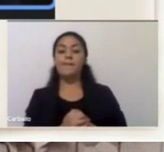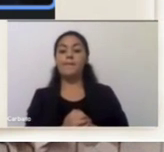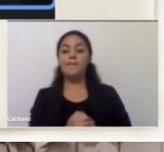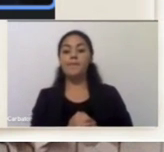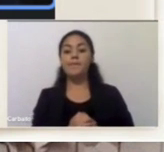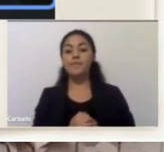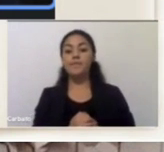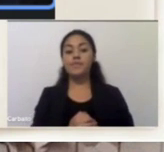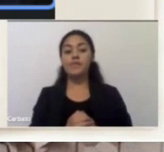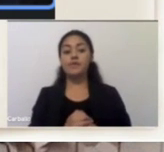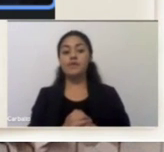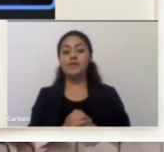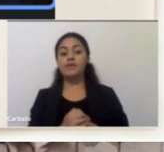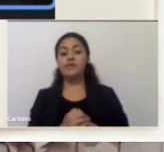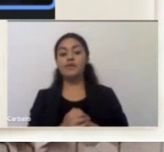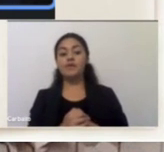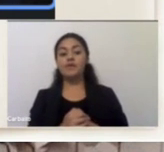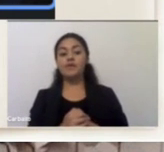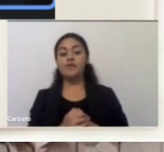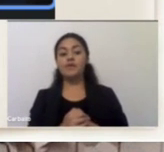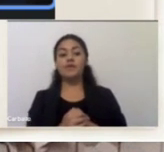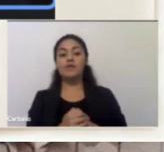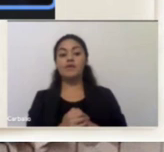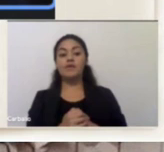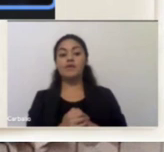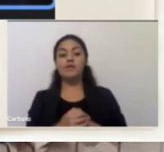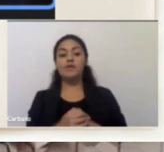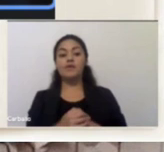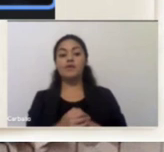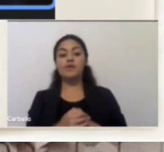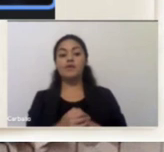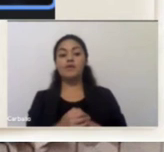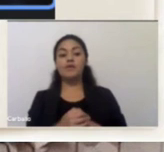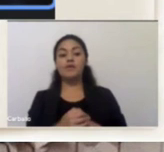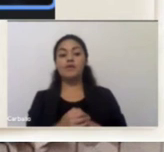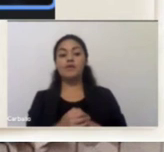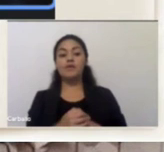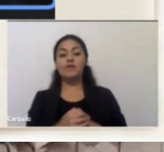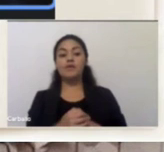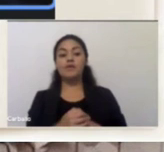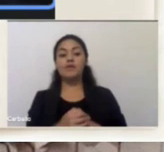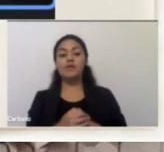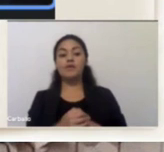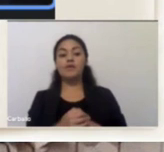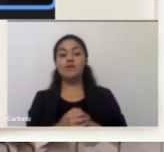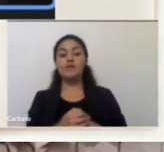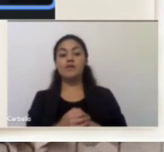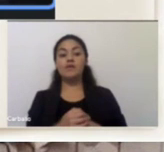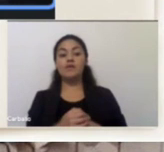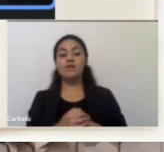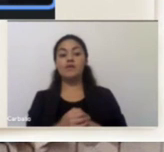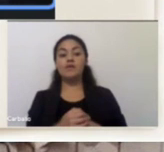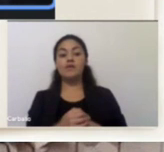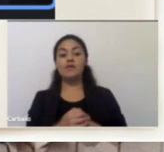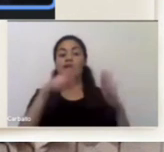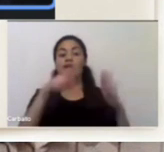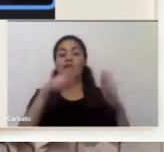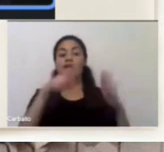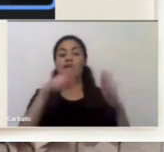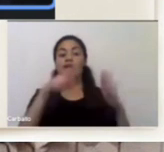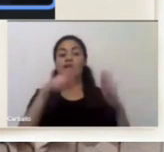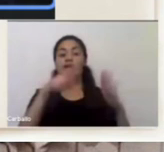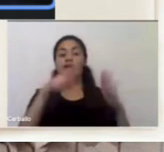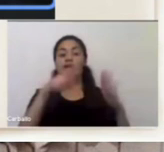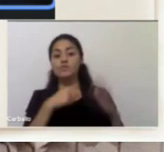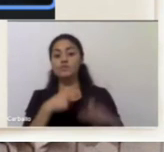juego. Celebro que se tenga una oposición madura en el estado de Chihuahua, que la contienda se dé entre